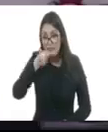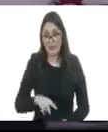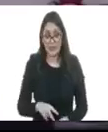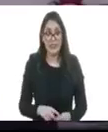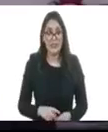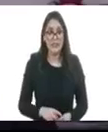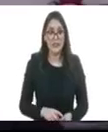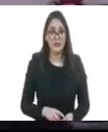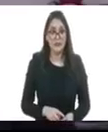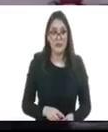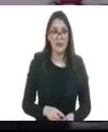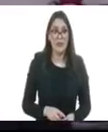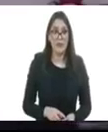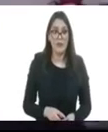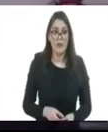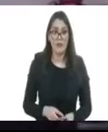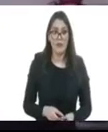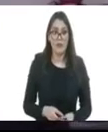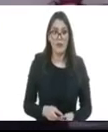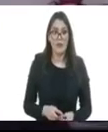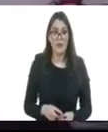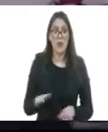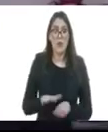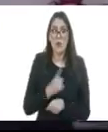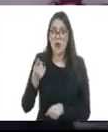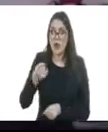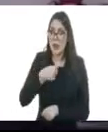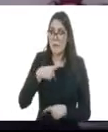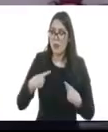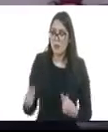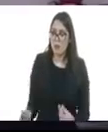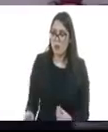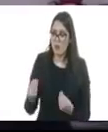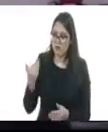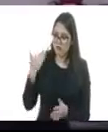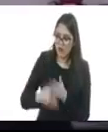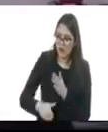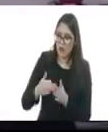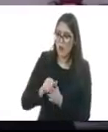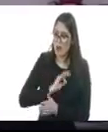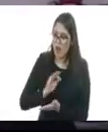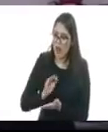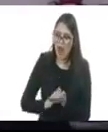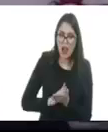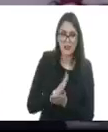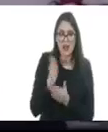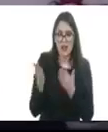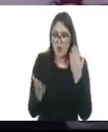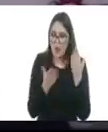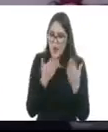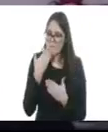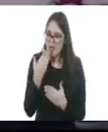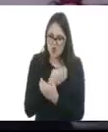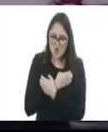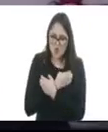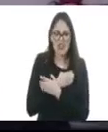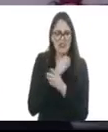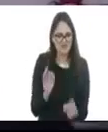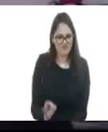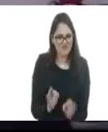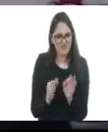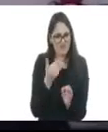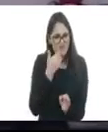que pues muchas de estas personas tengan acceso a la educación y una educación de calidad, ¿no? Que además es un